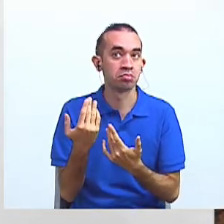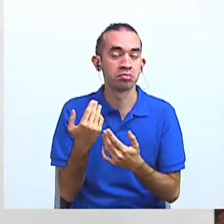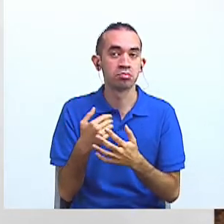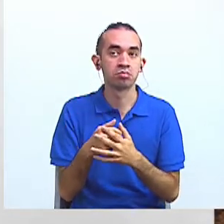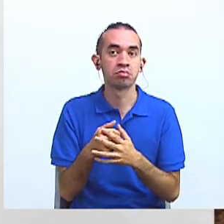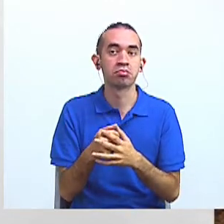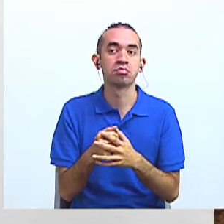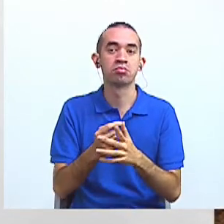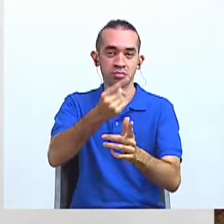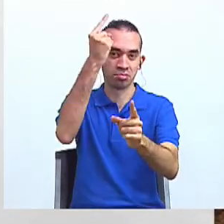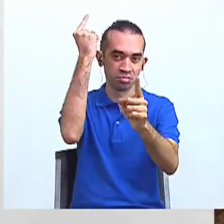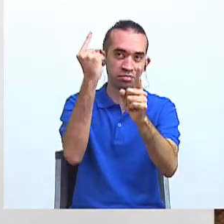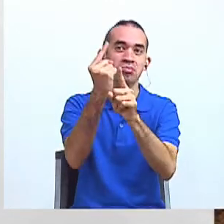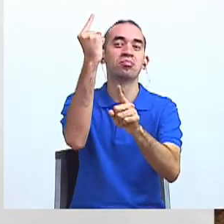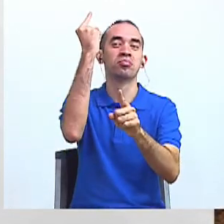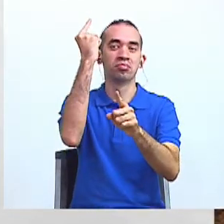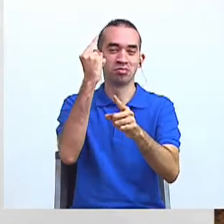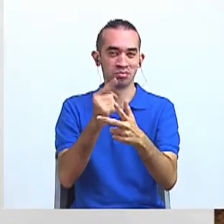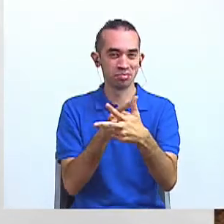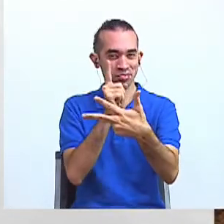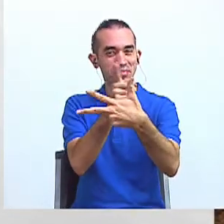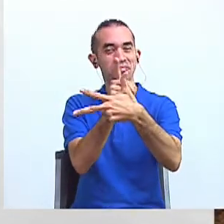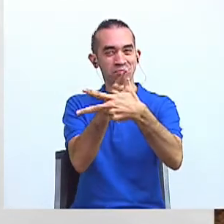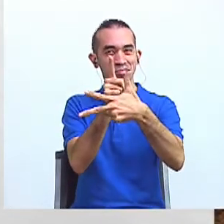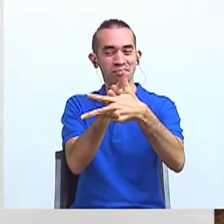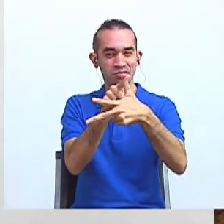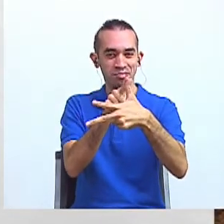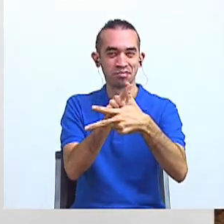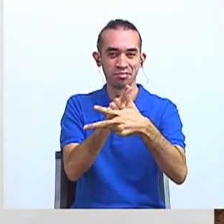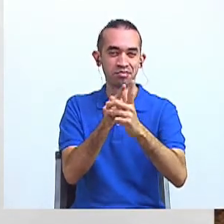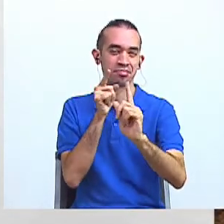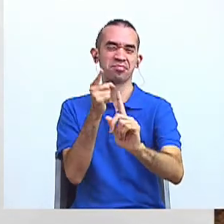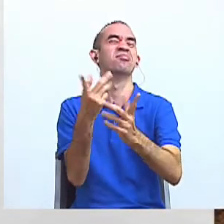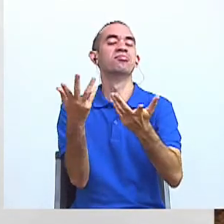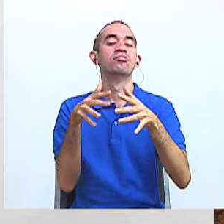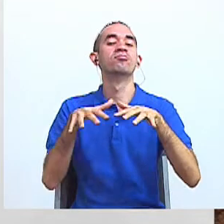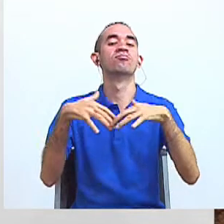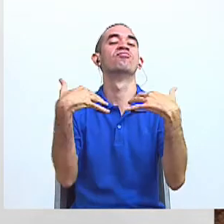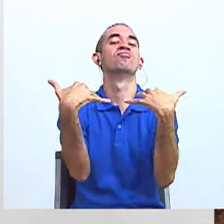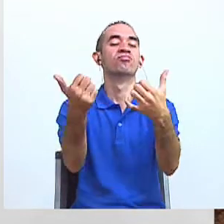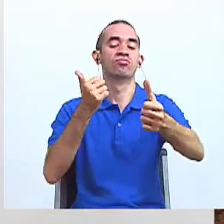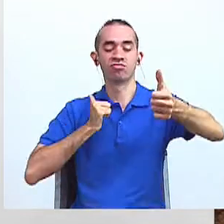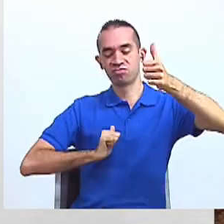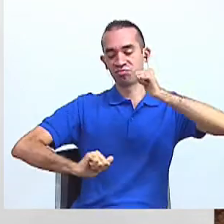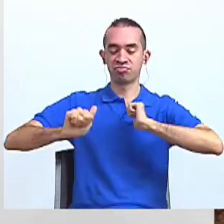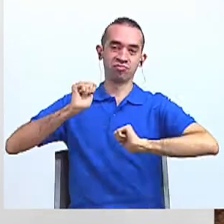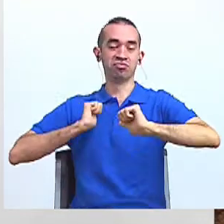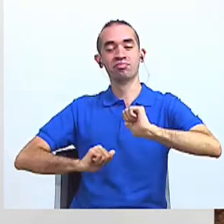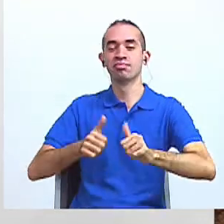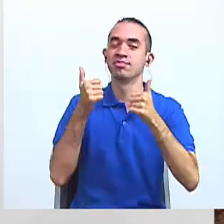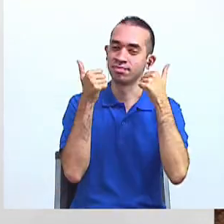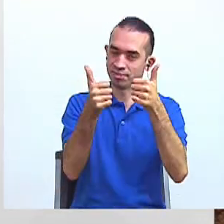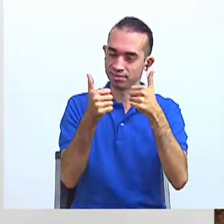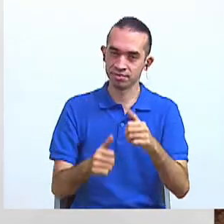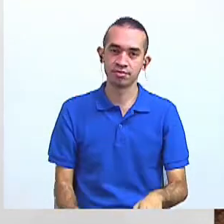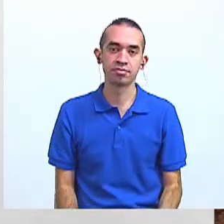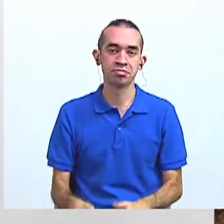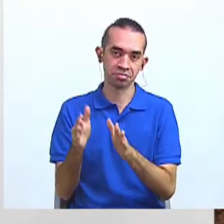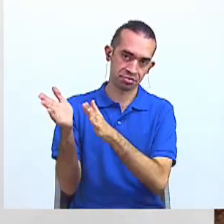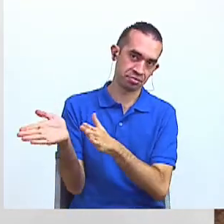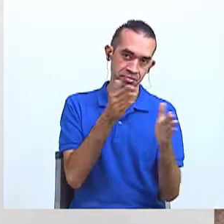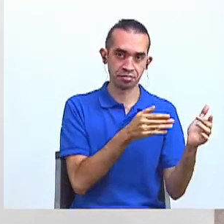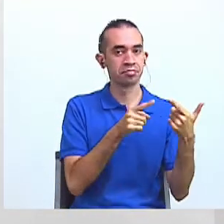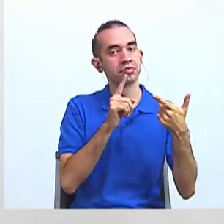Corre tiempo, correcto. La representación frente a un escenario. Muy bien. Veamos la